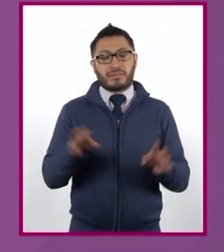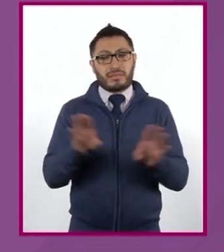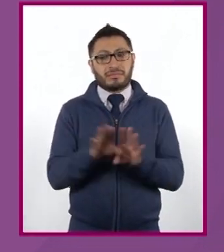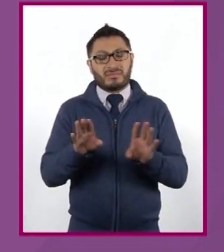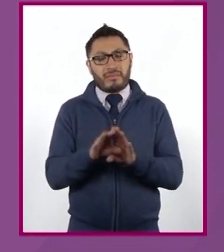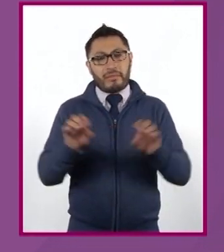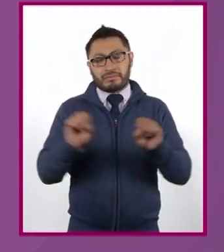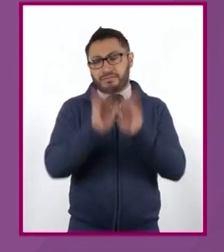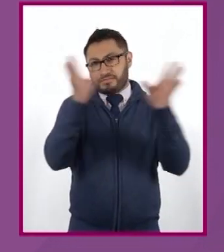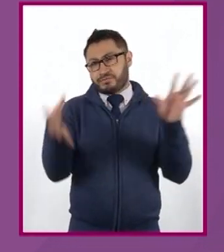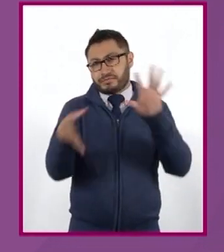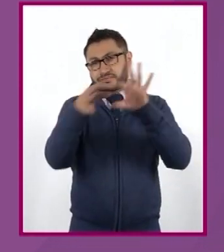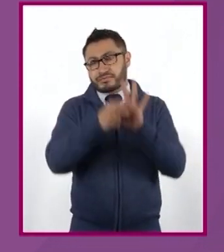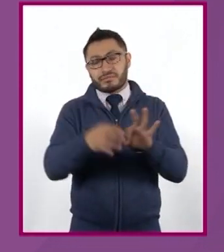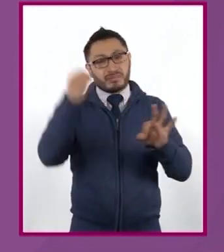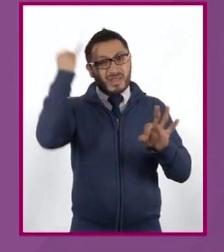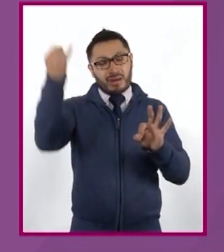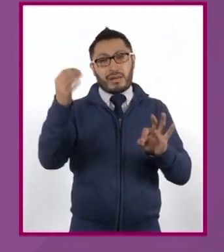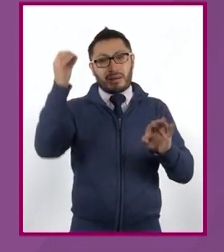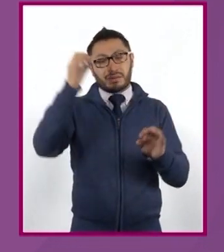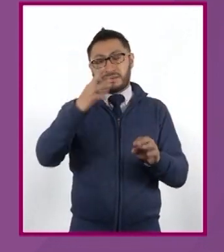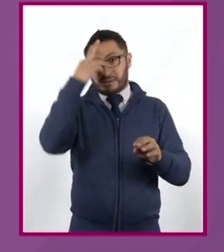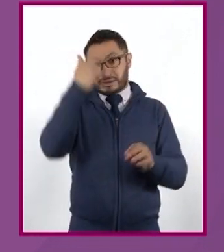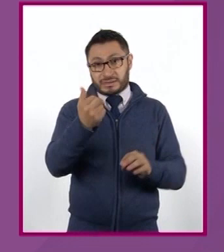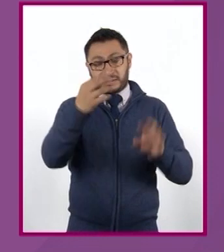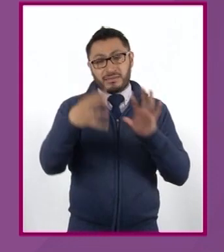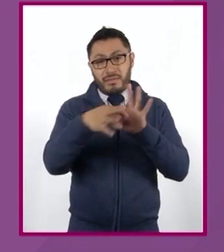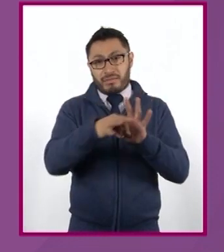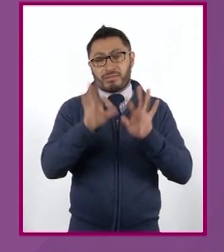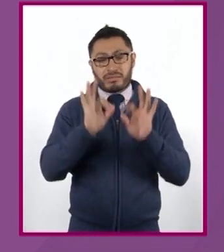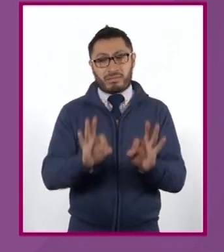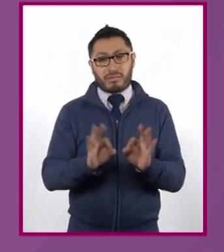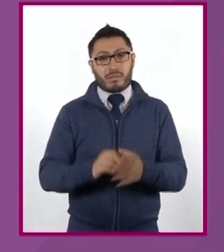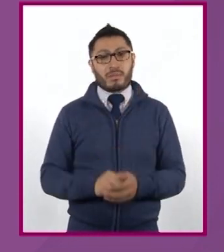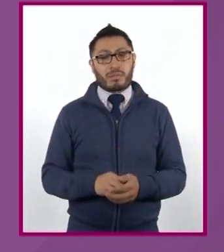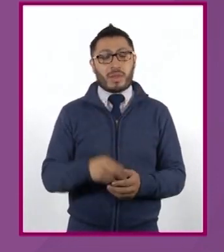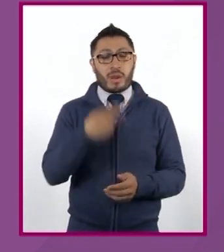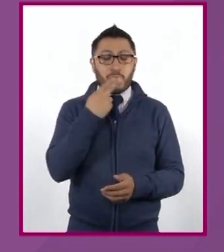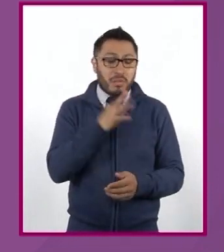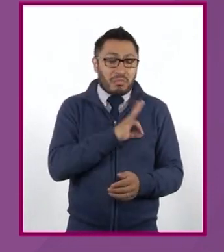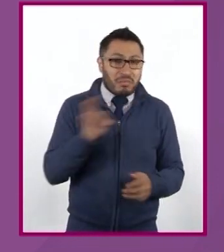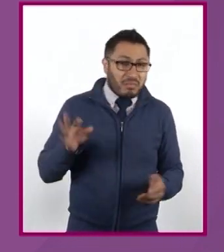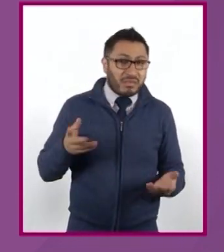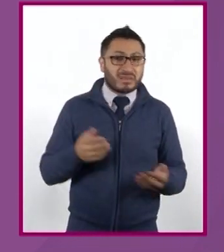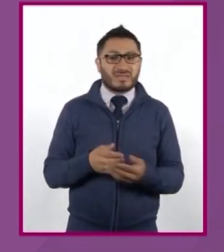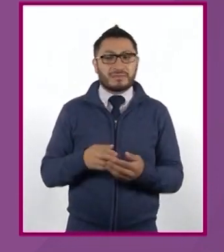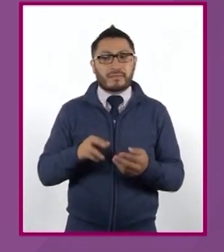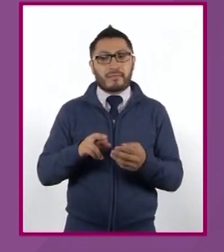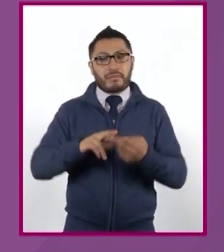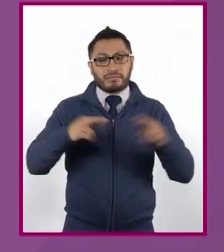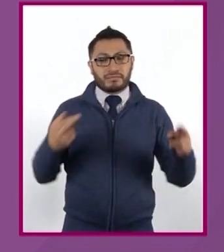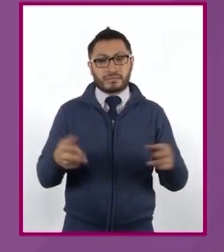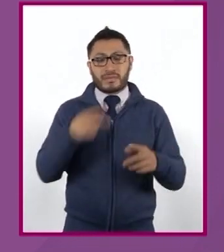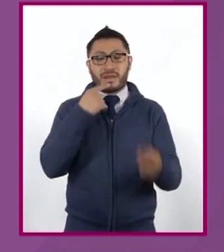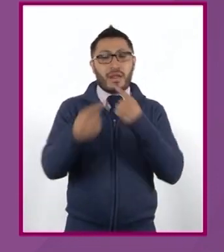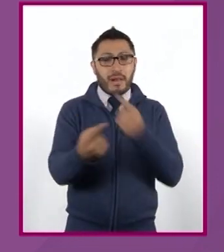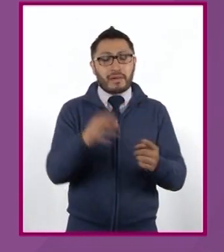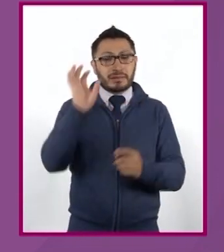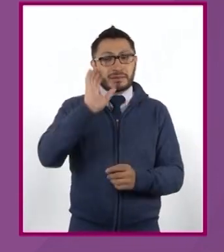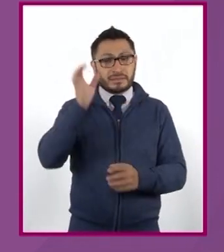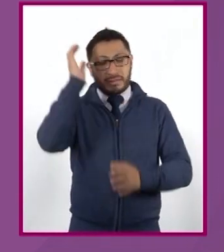clara el razonamiento y las ideas concluyentes. ¿Se puede utilizar los recursos discursivos al momento de